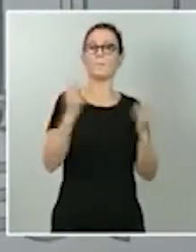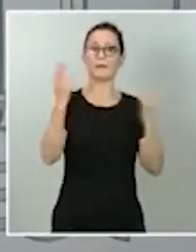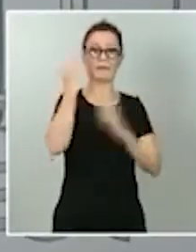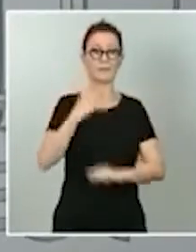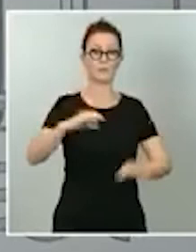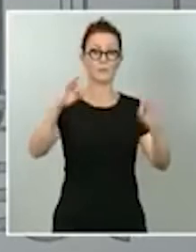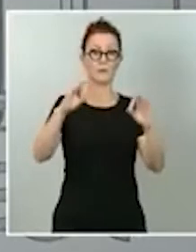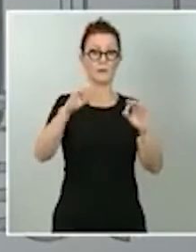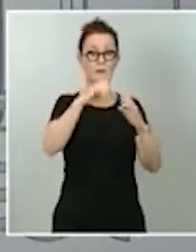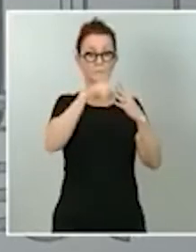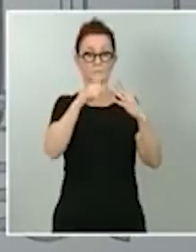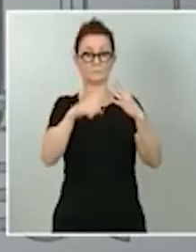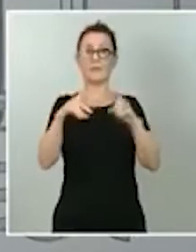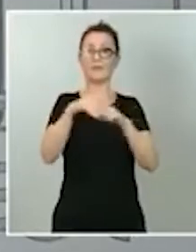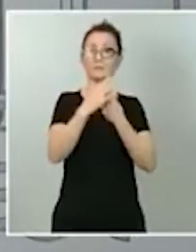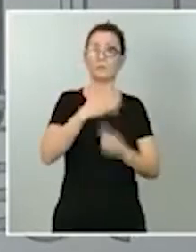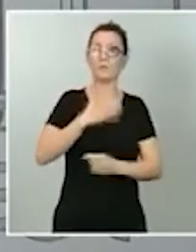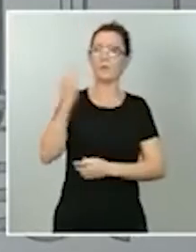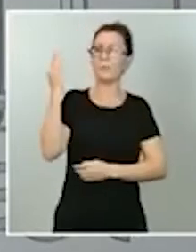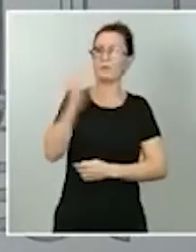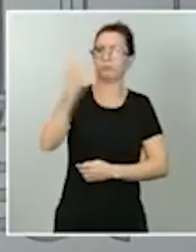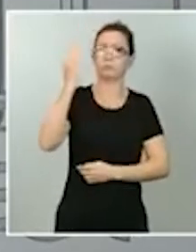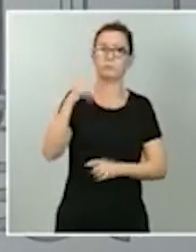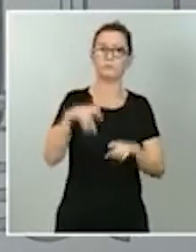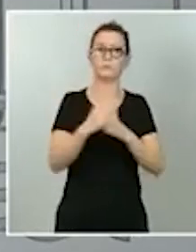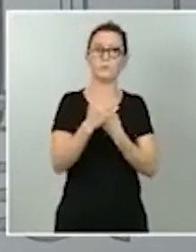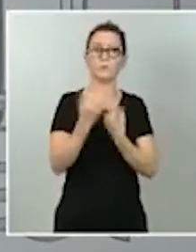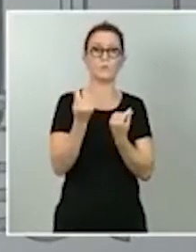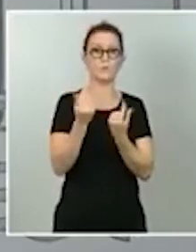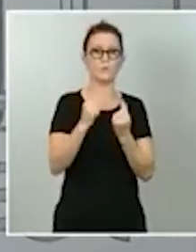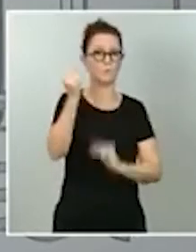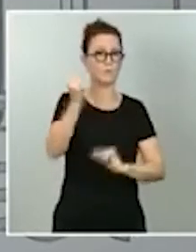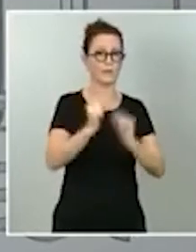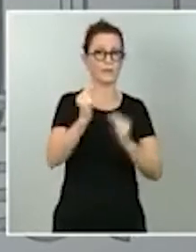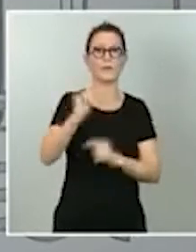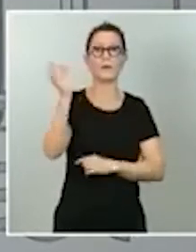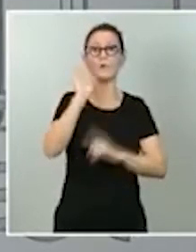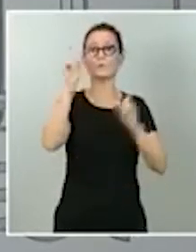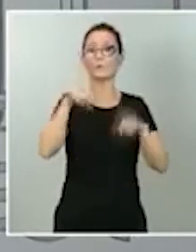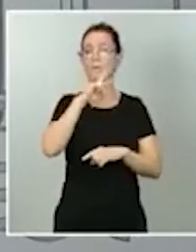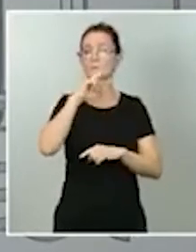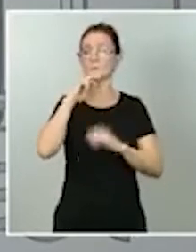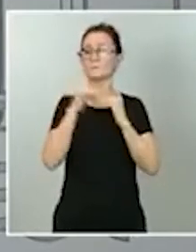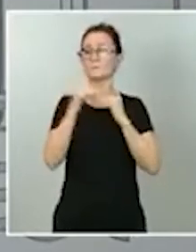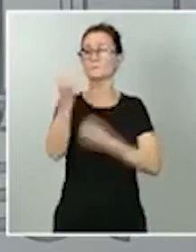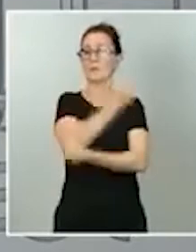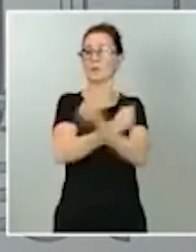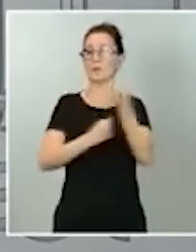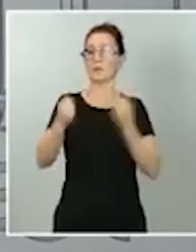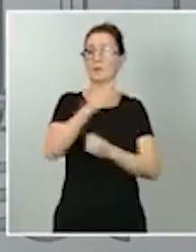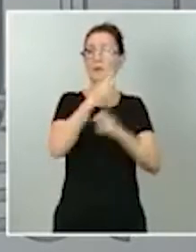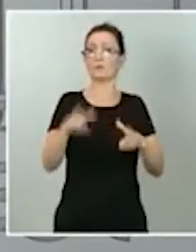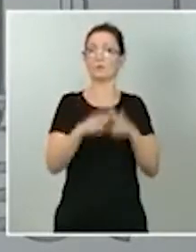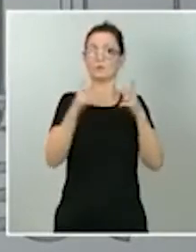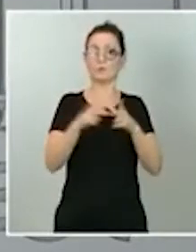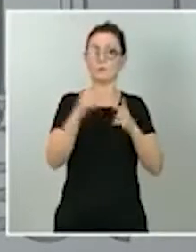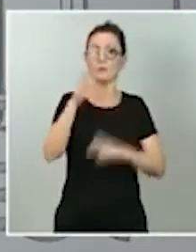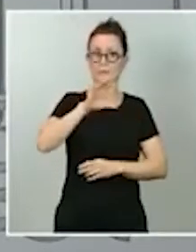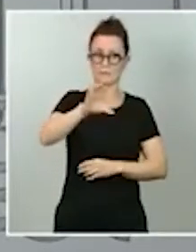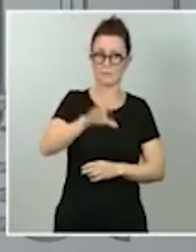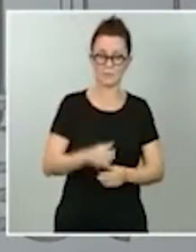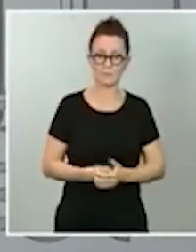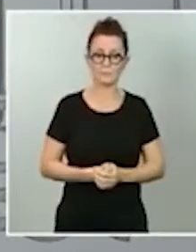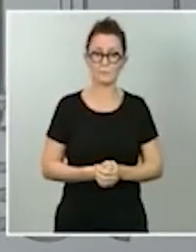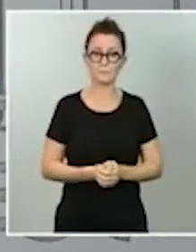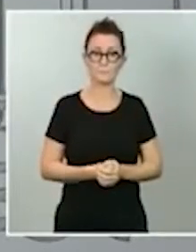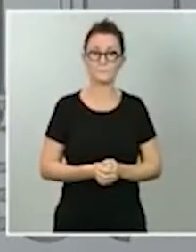de forma sensible la situación financiera o la sostenibilidad económica o social del estado de hecho lo que